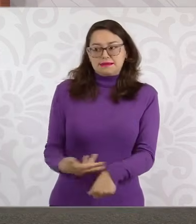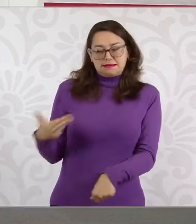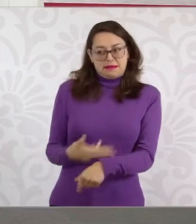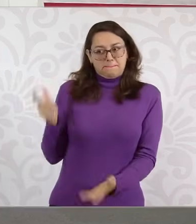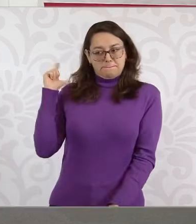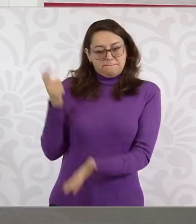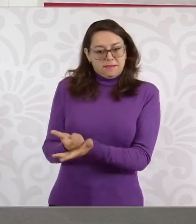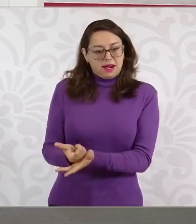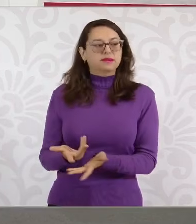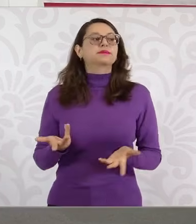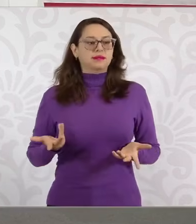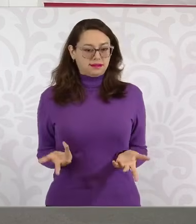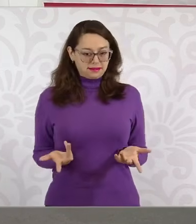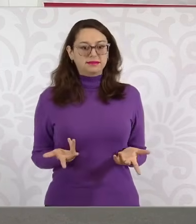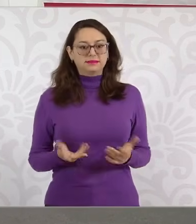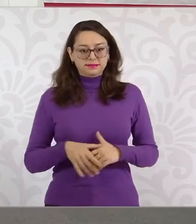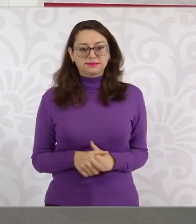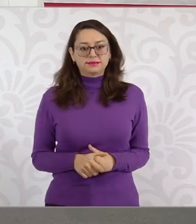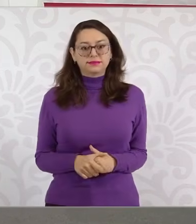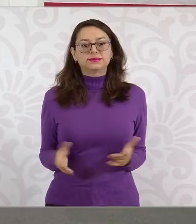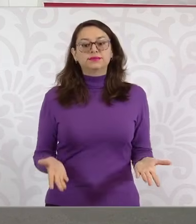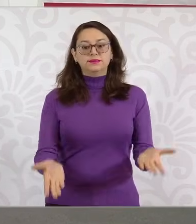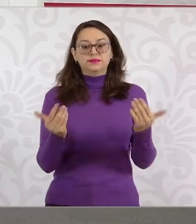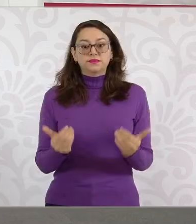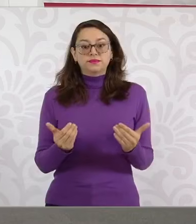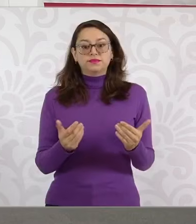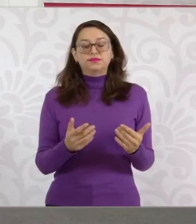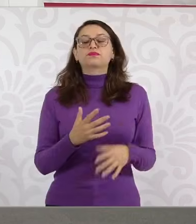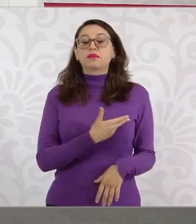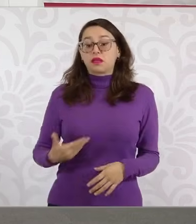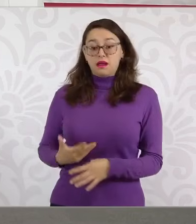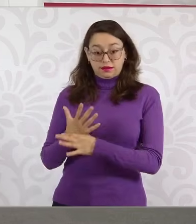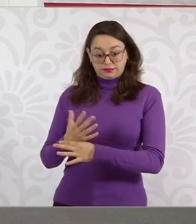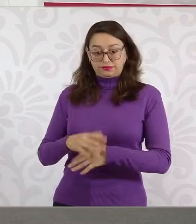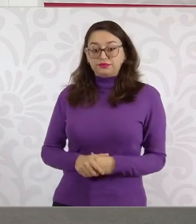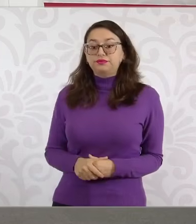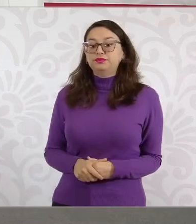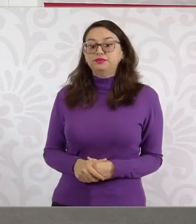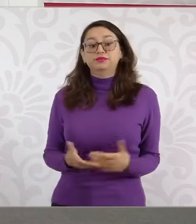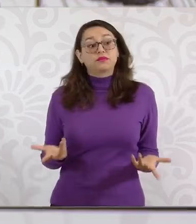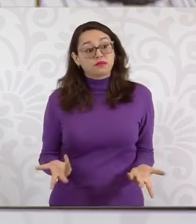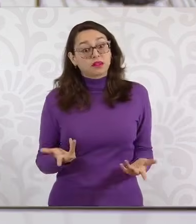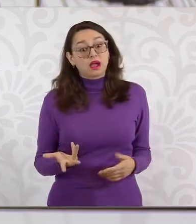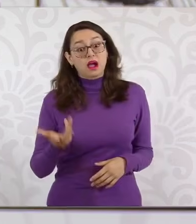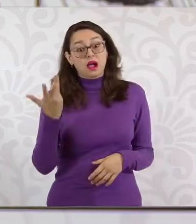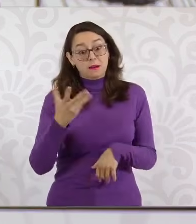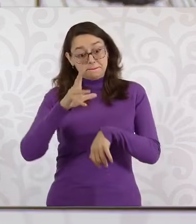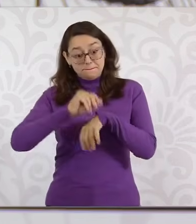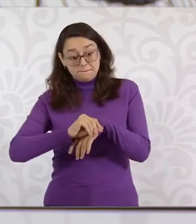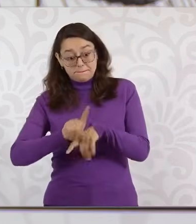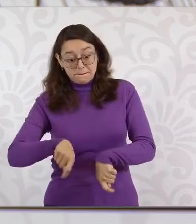su situación. Adelante, por favor. O sea, en vez de un solo título de concesión, si están en un solo